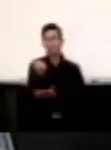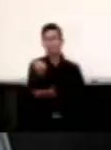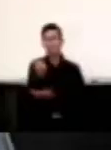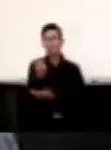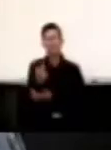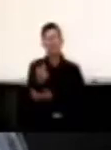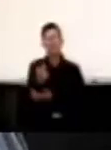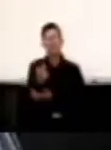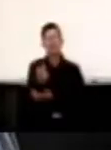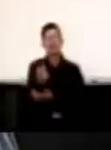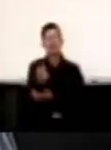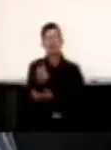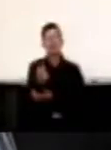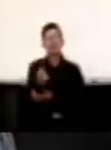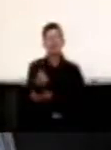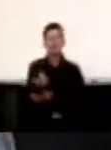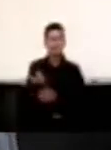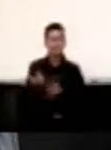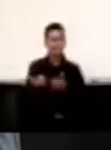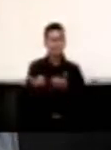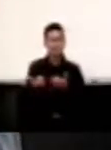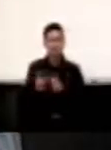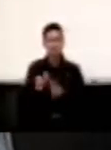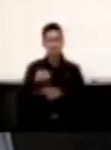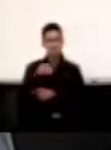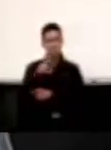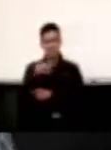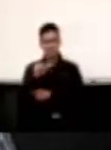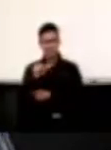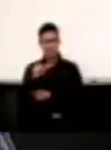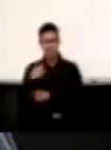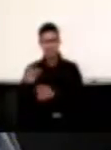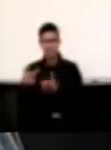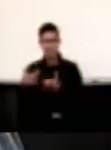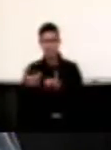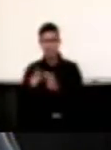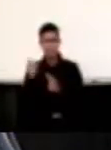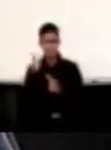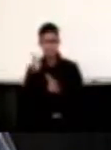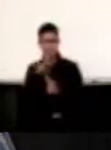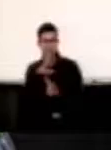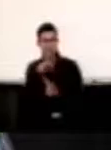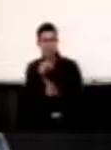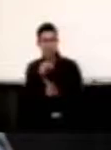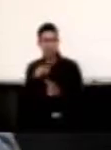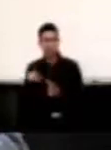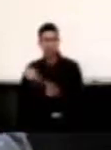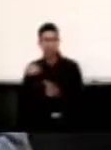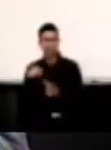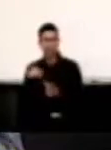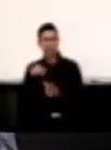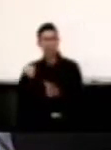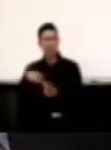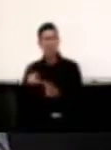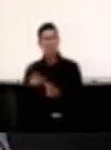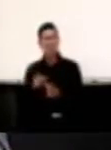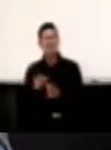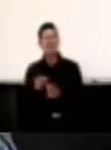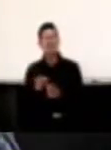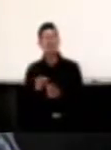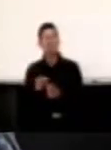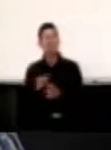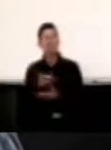arraigo, porque Morena no es un partido, es un movimiento, incluso el mismo nombre lo dice, los propios miembros del partido